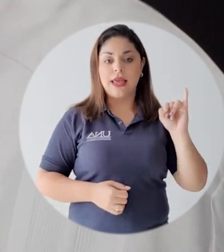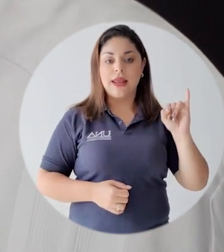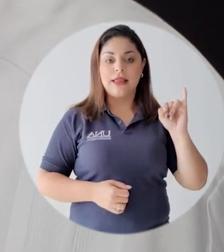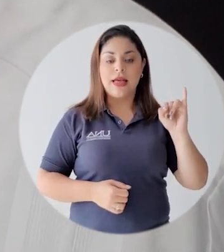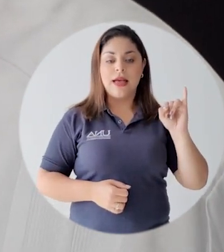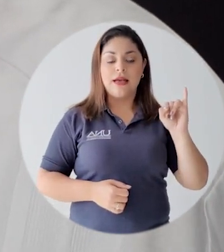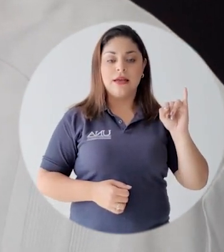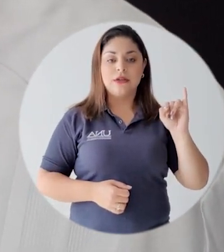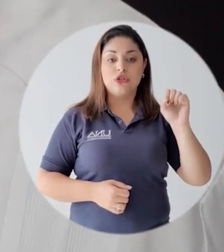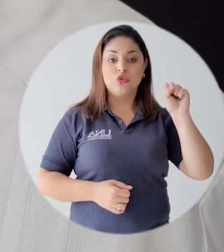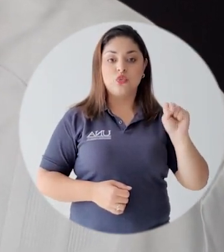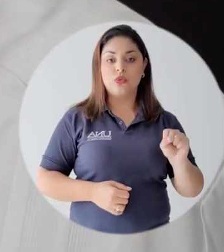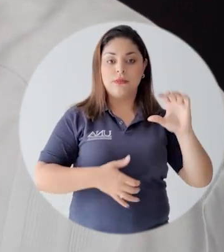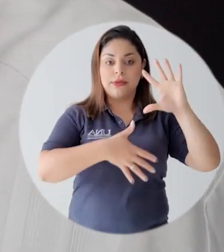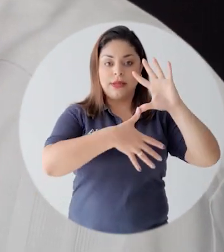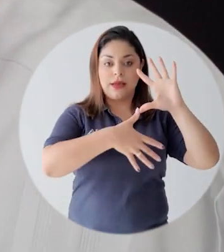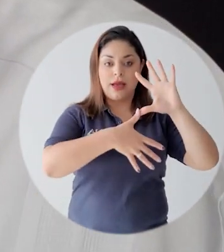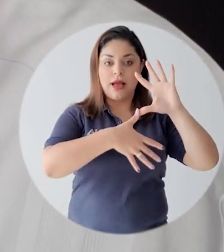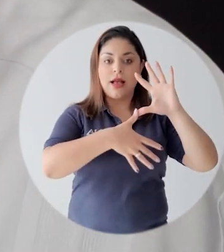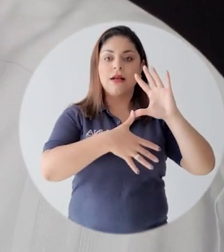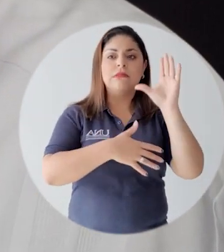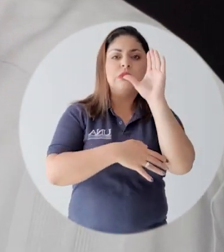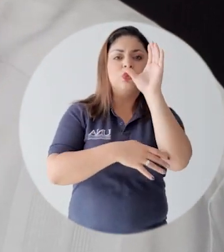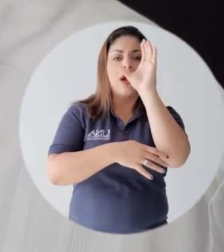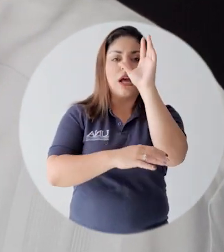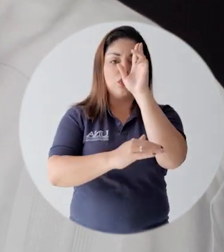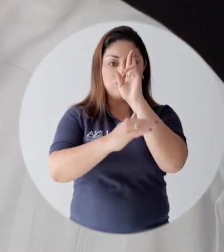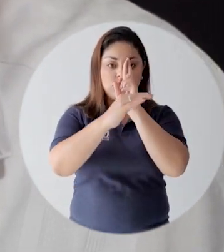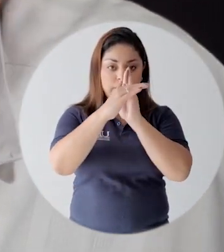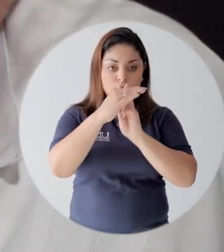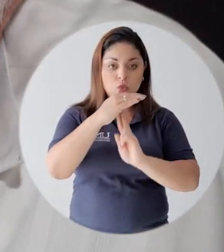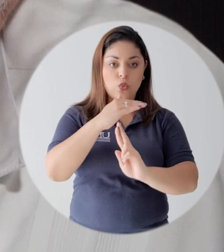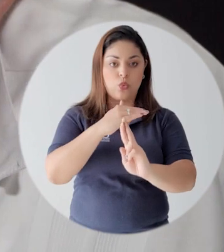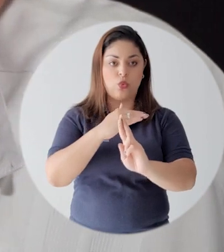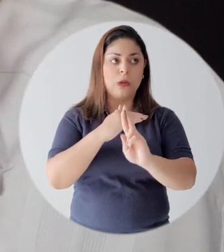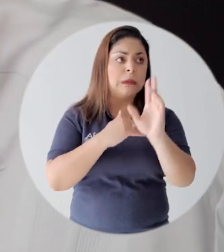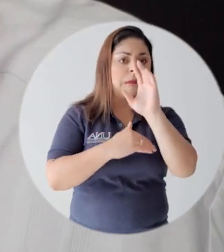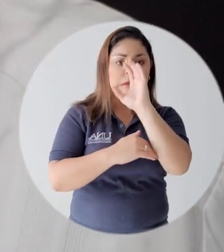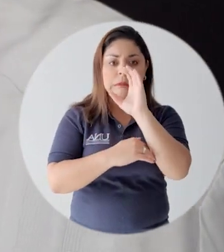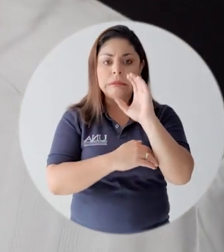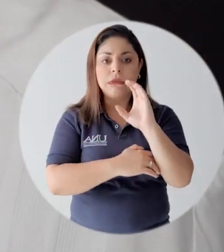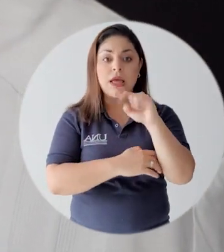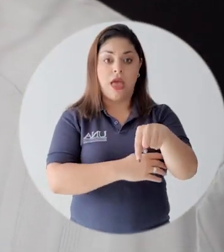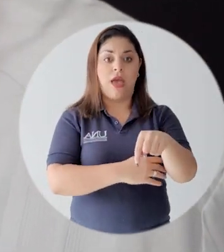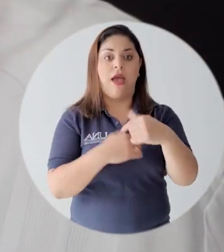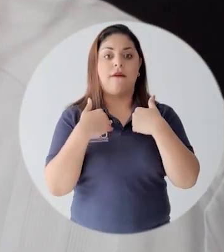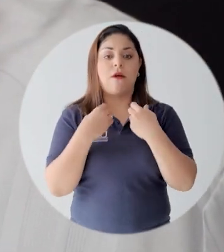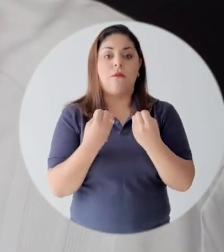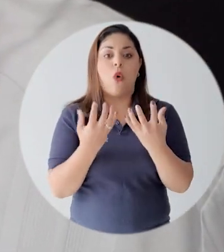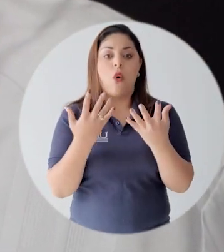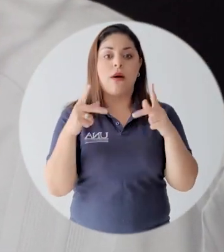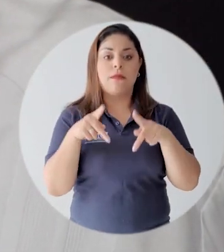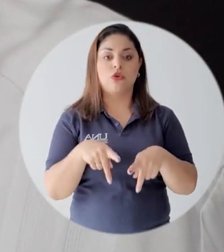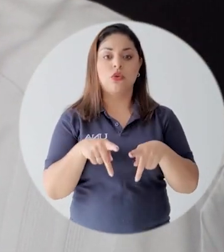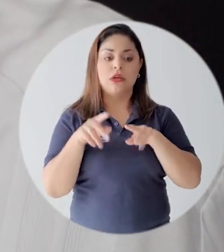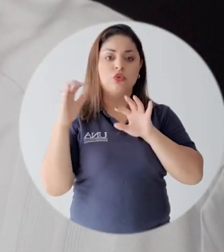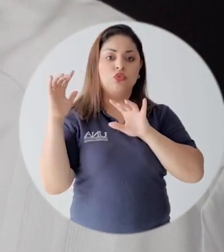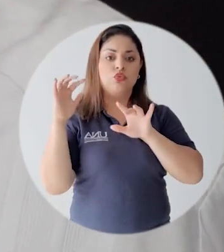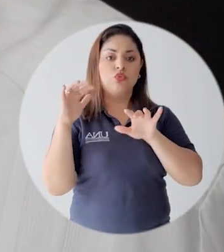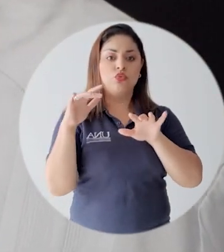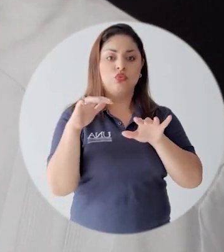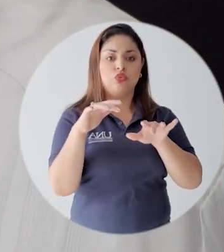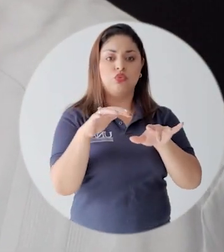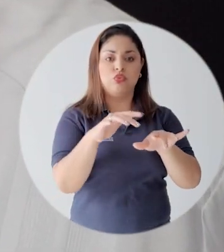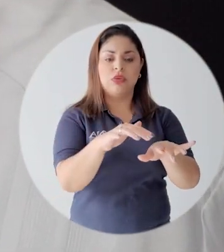estaba buscando refugio en donde fuera. Y aquí había una cantidad de personas